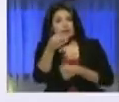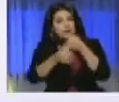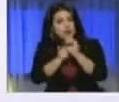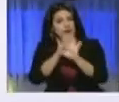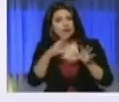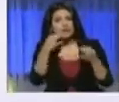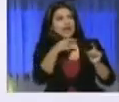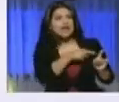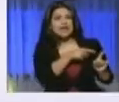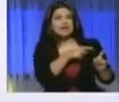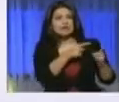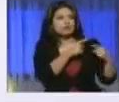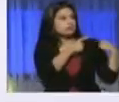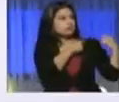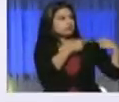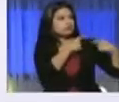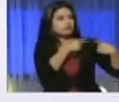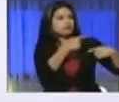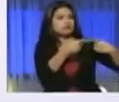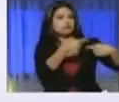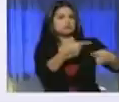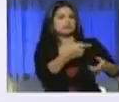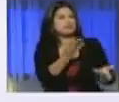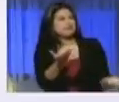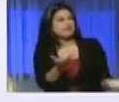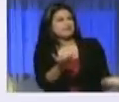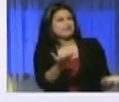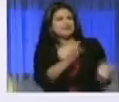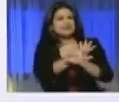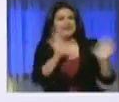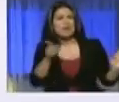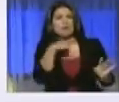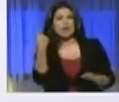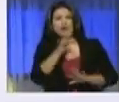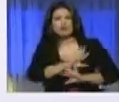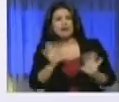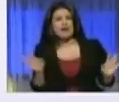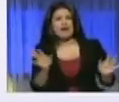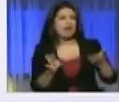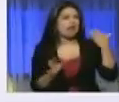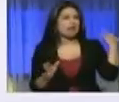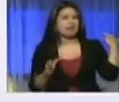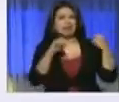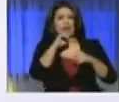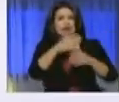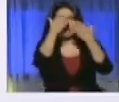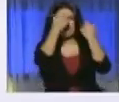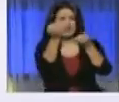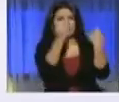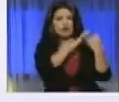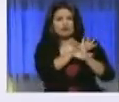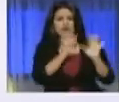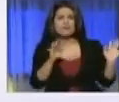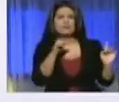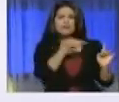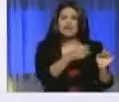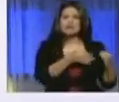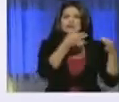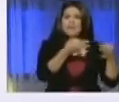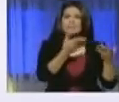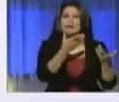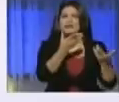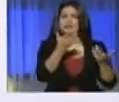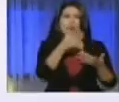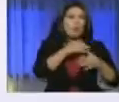¿no?, que quedó sepultado en su injusticia.